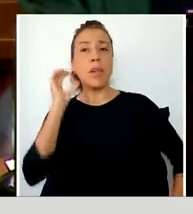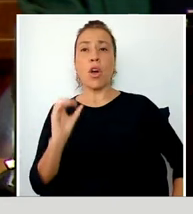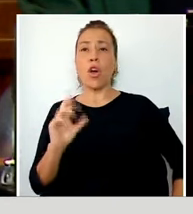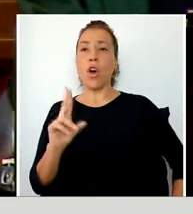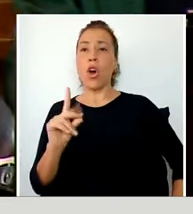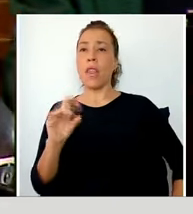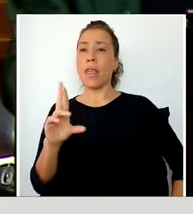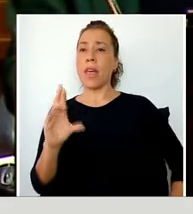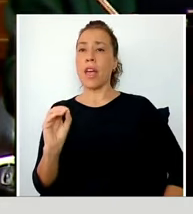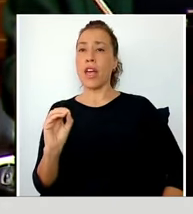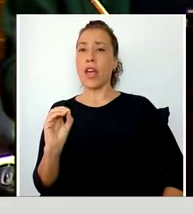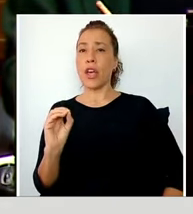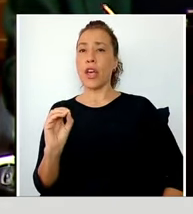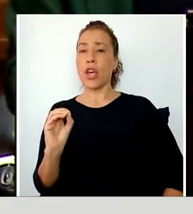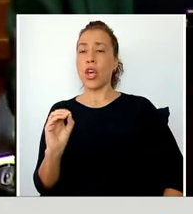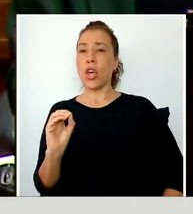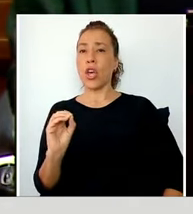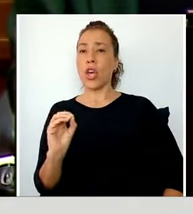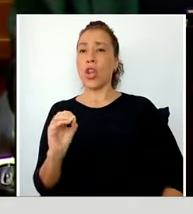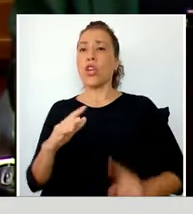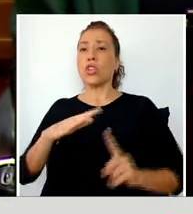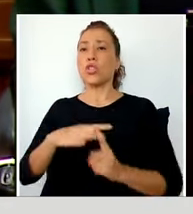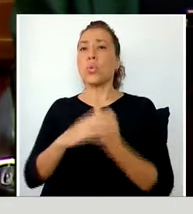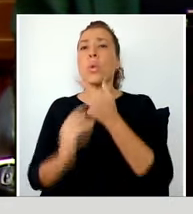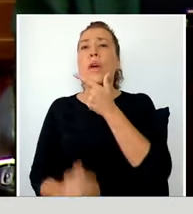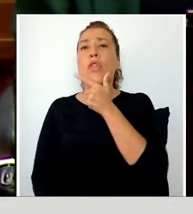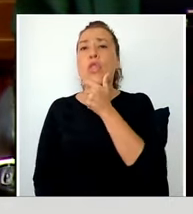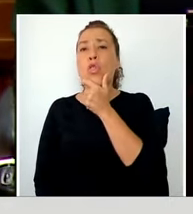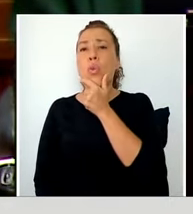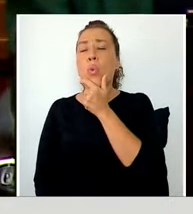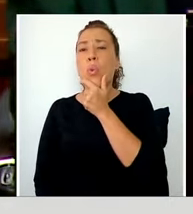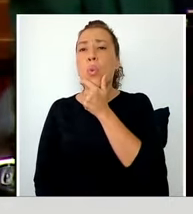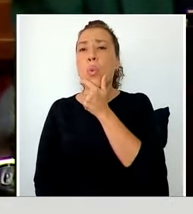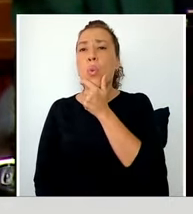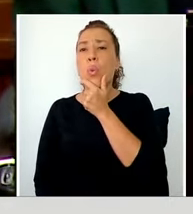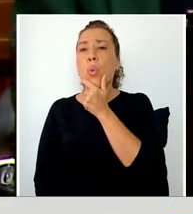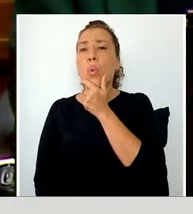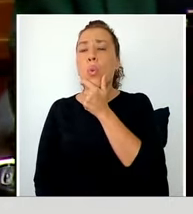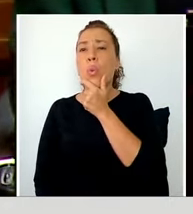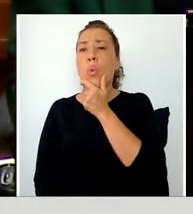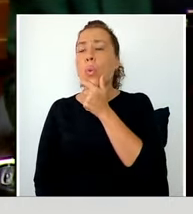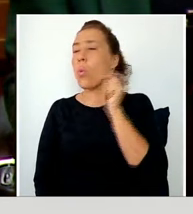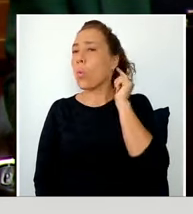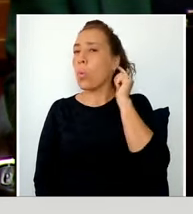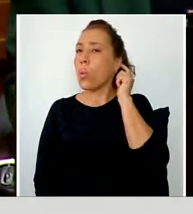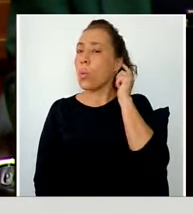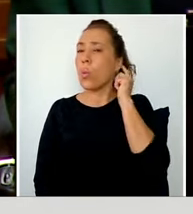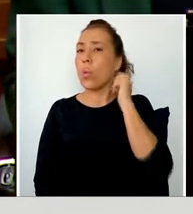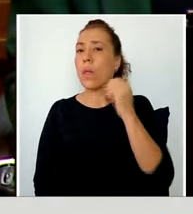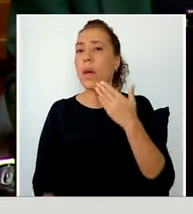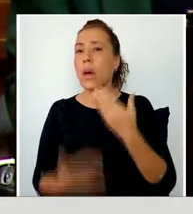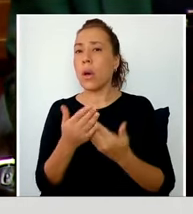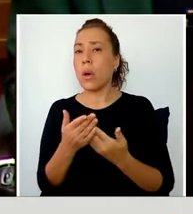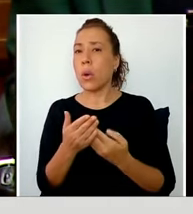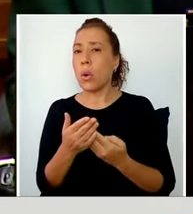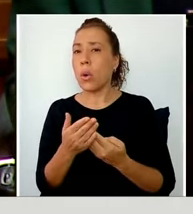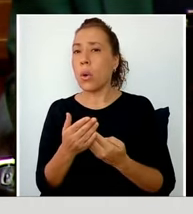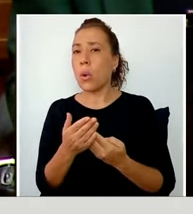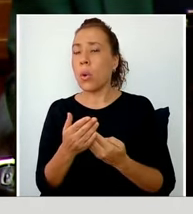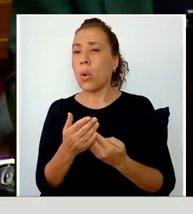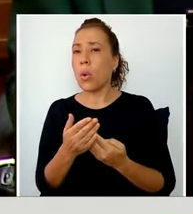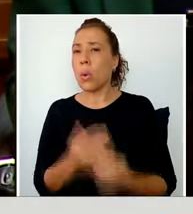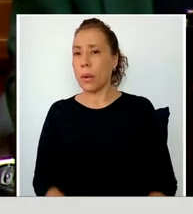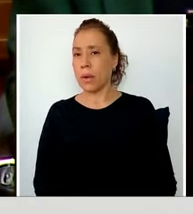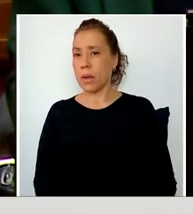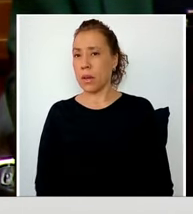presidente es que surge la duda de cuando llegó O